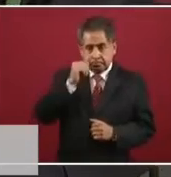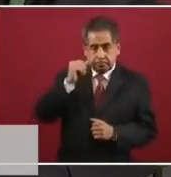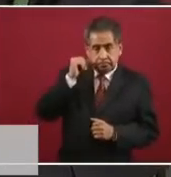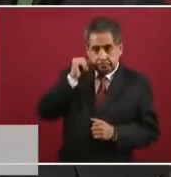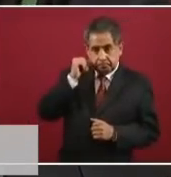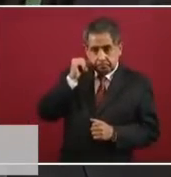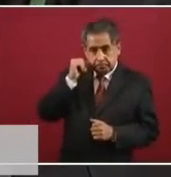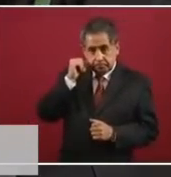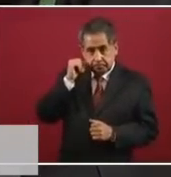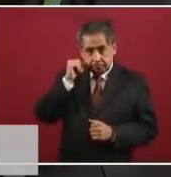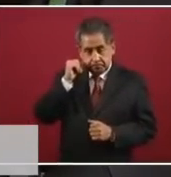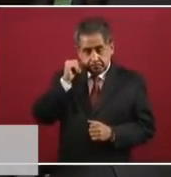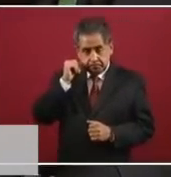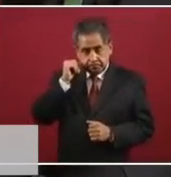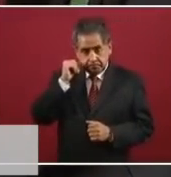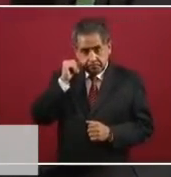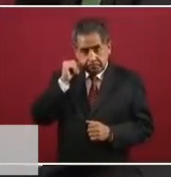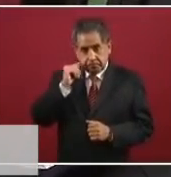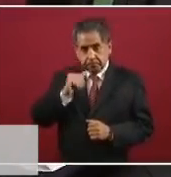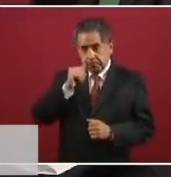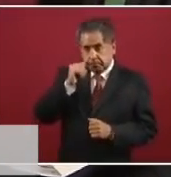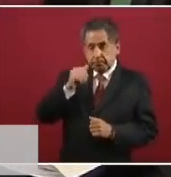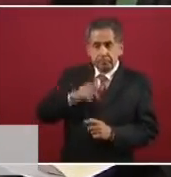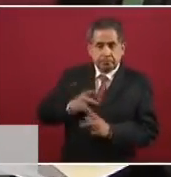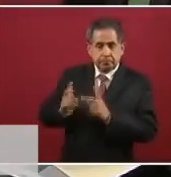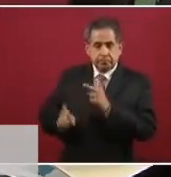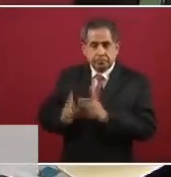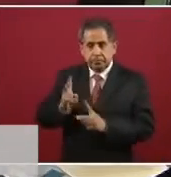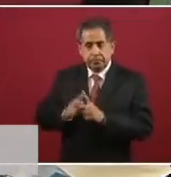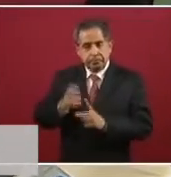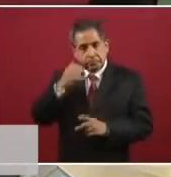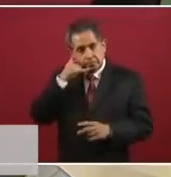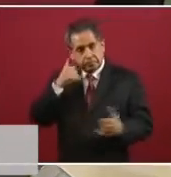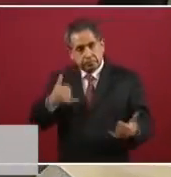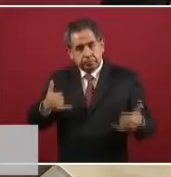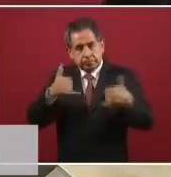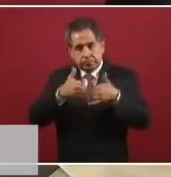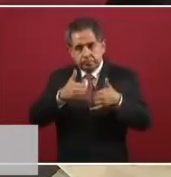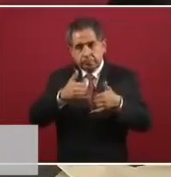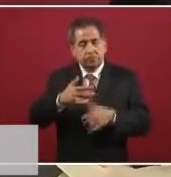El presidente estará de gira en Hidalgo visitando hospitales rurales de la zona.